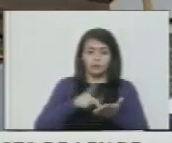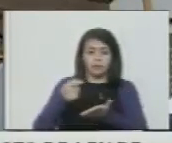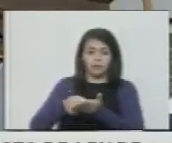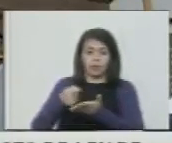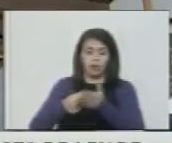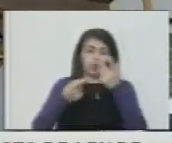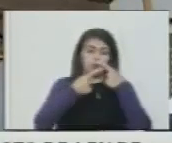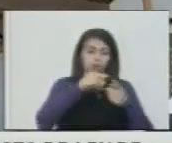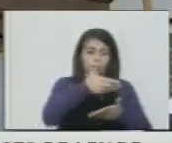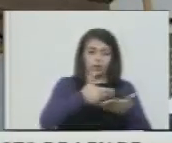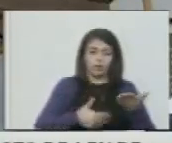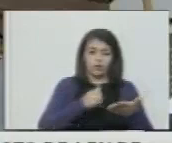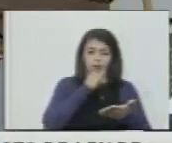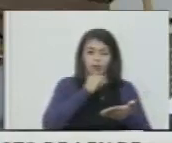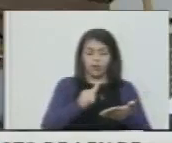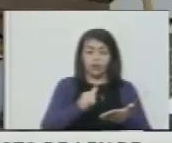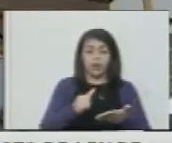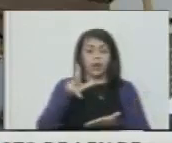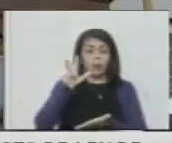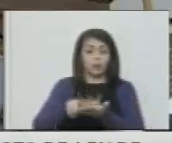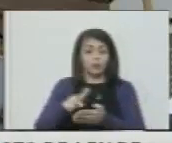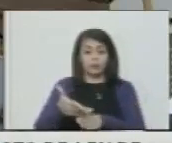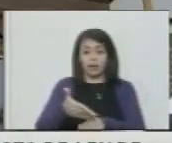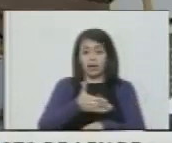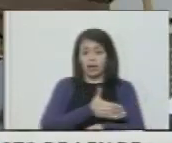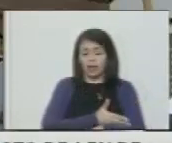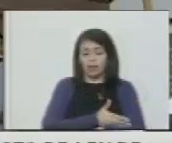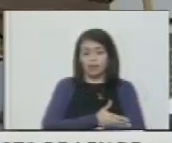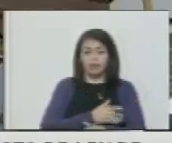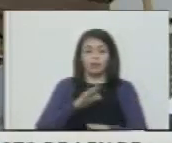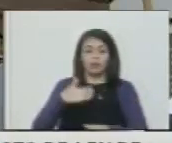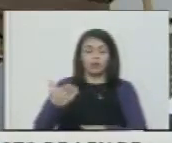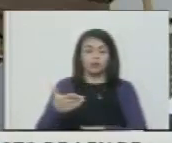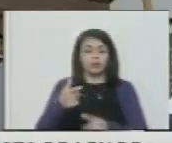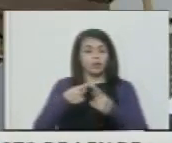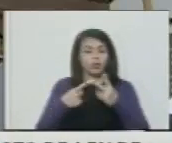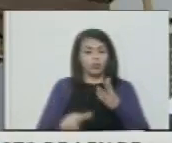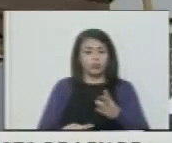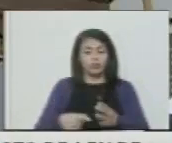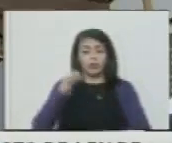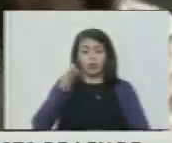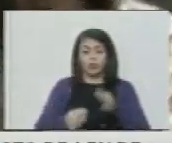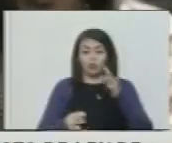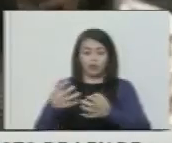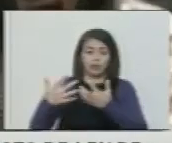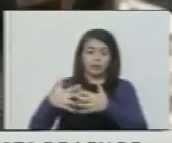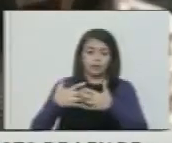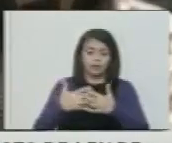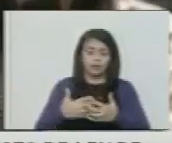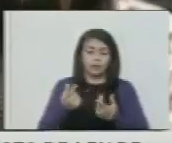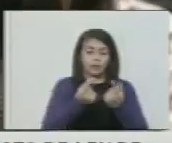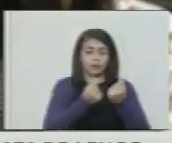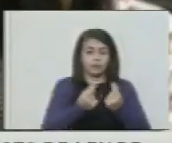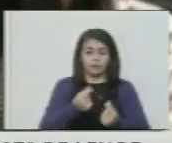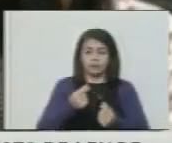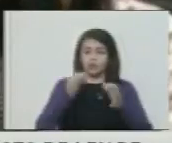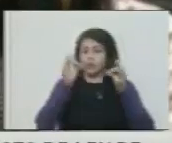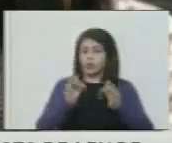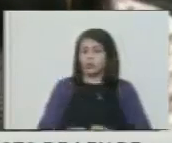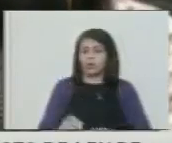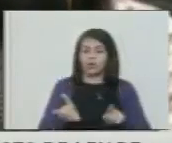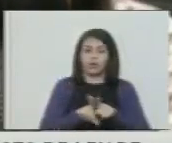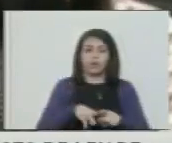pólizas, tarifas y demás documentos sin su aprobación previa cuando las condiciones jurídicas y económicas lo